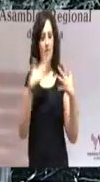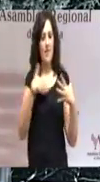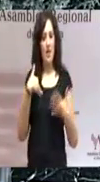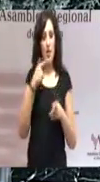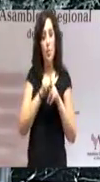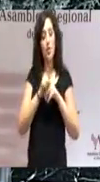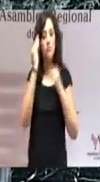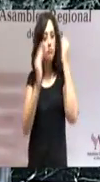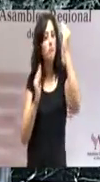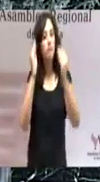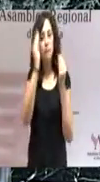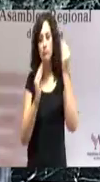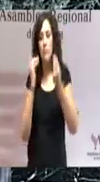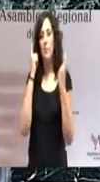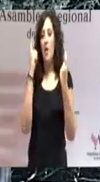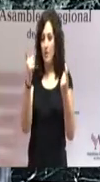reflexión,